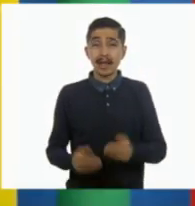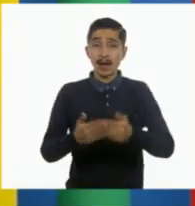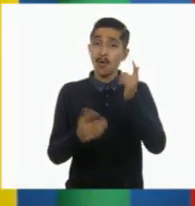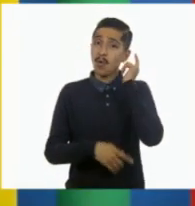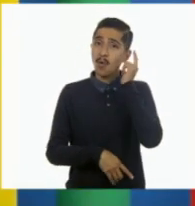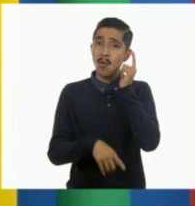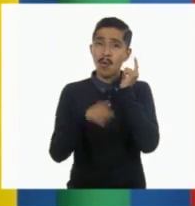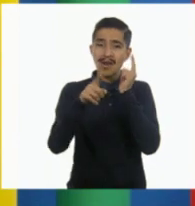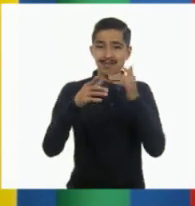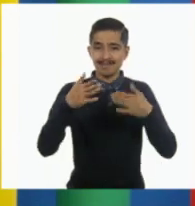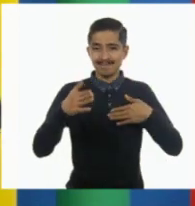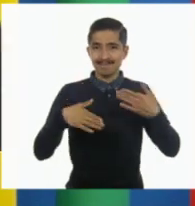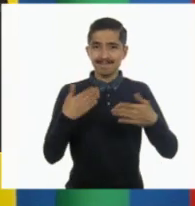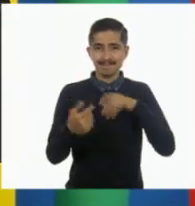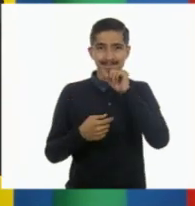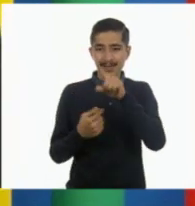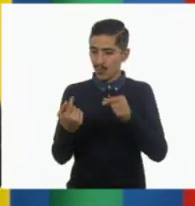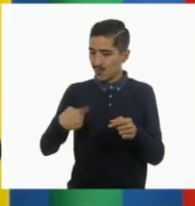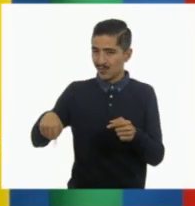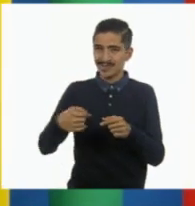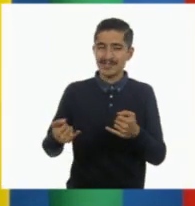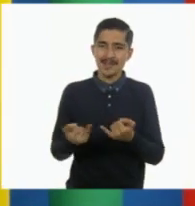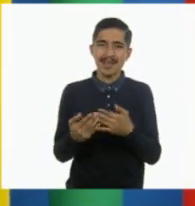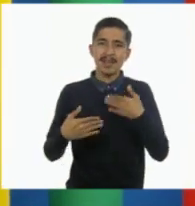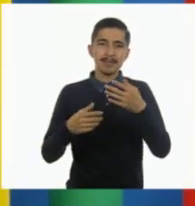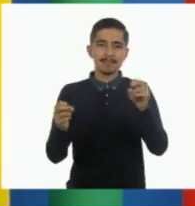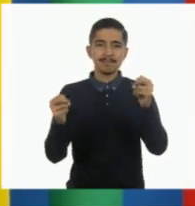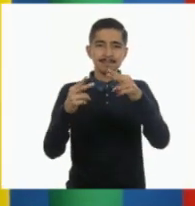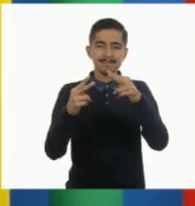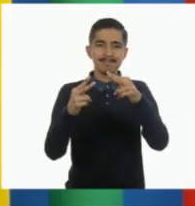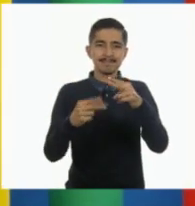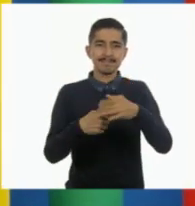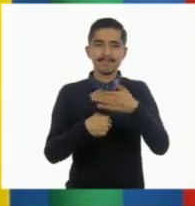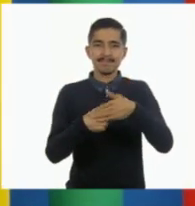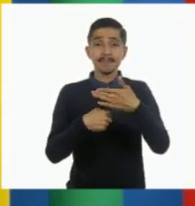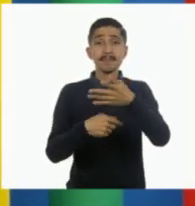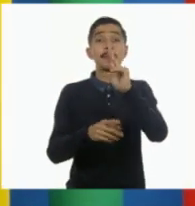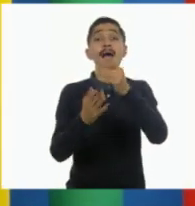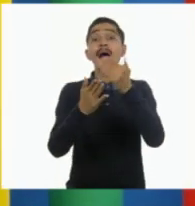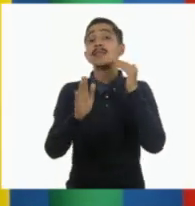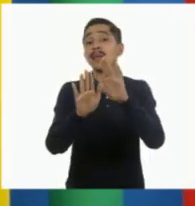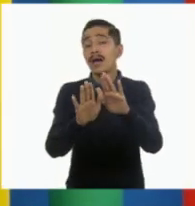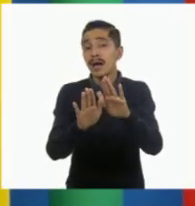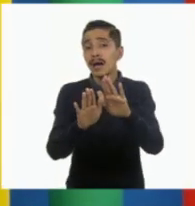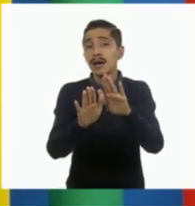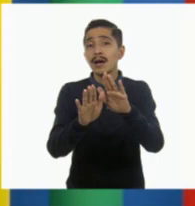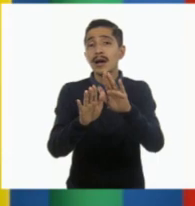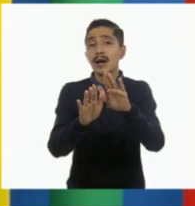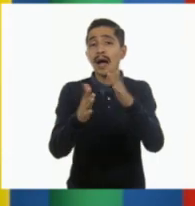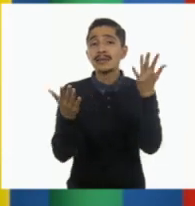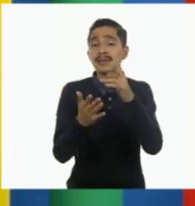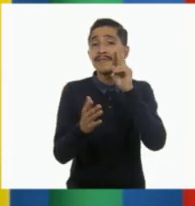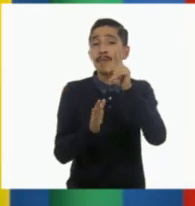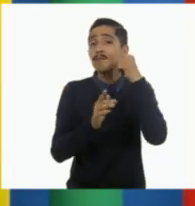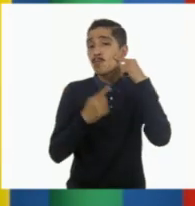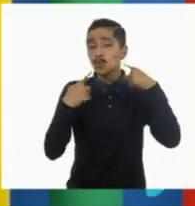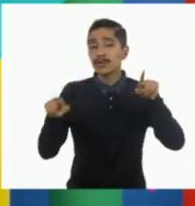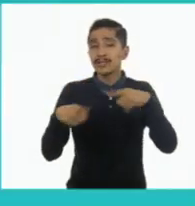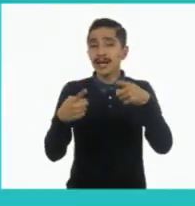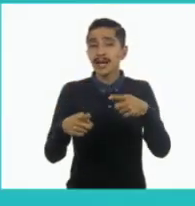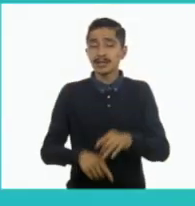Espero que lo hayan disfrutado tanto como nosotros. Hasta la próxima. Pero antes, vamos con una cápsula musical.